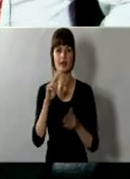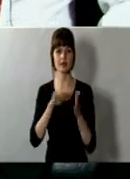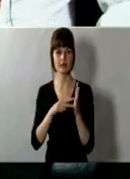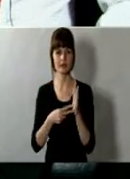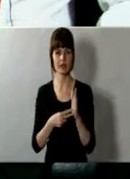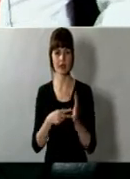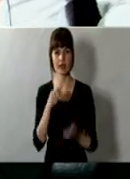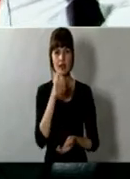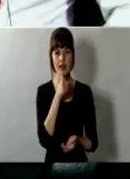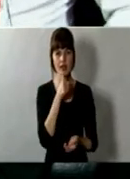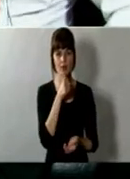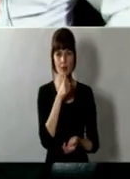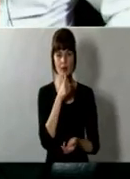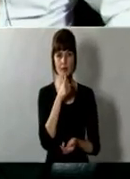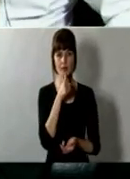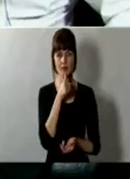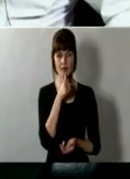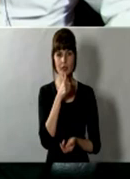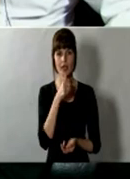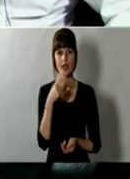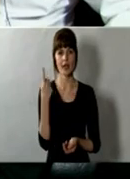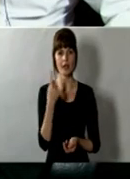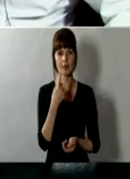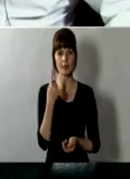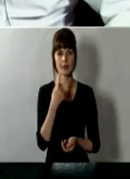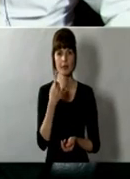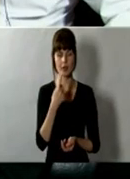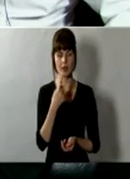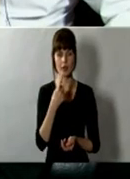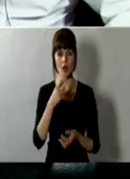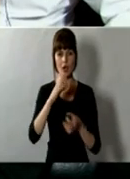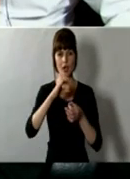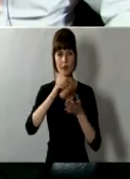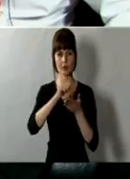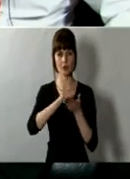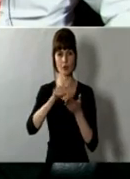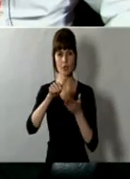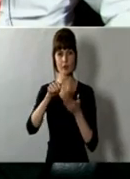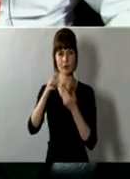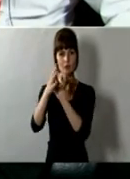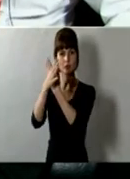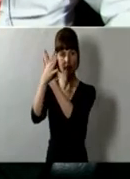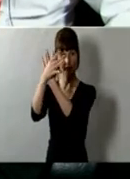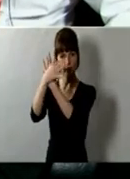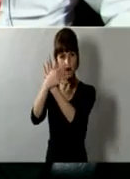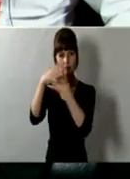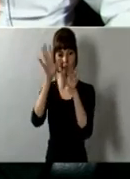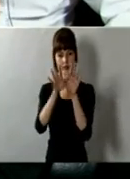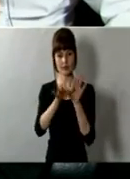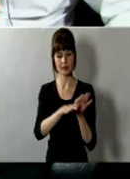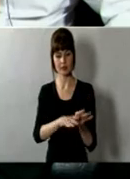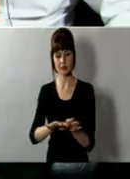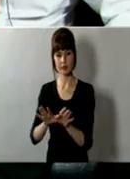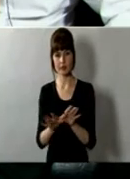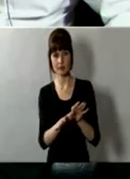Sabemos que En el principio Dice la palabra de Dios El Espíritu de Dios Se movía sobre las aguas Por lo tanto El agua